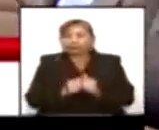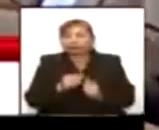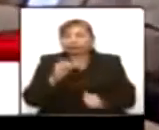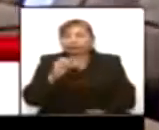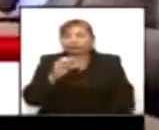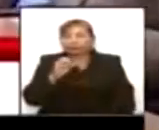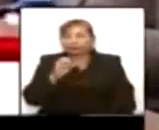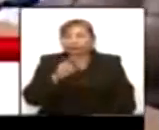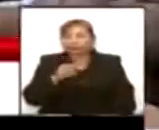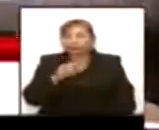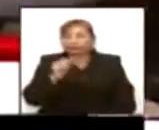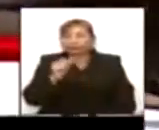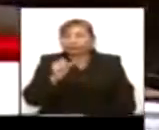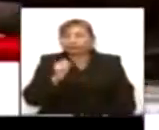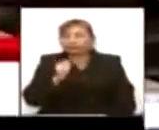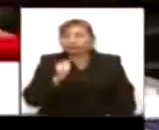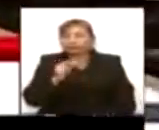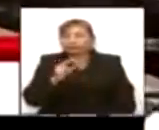González. Gracias.